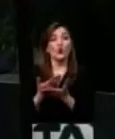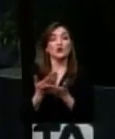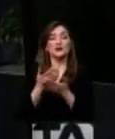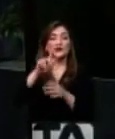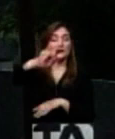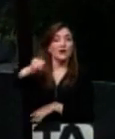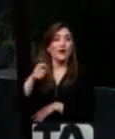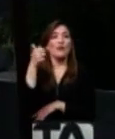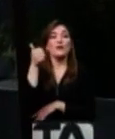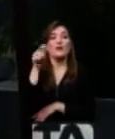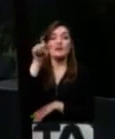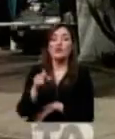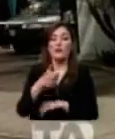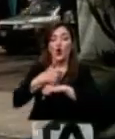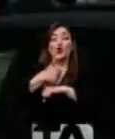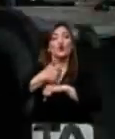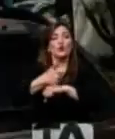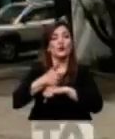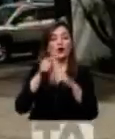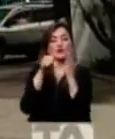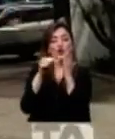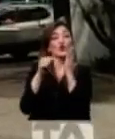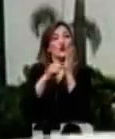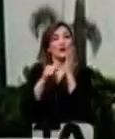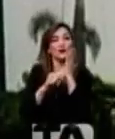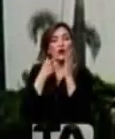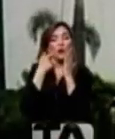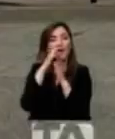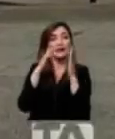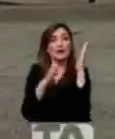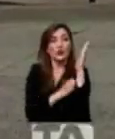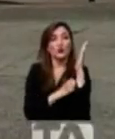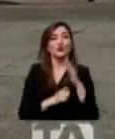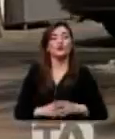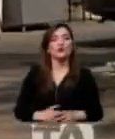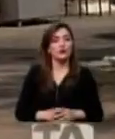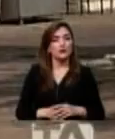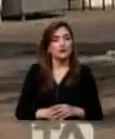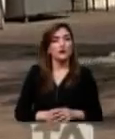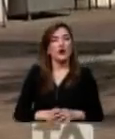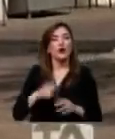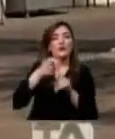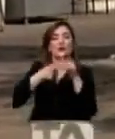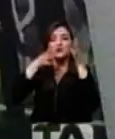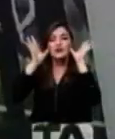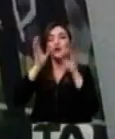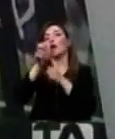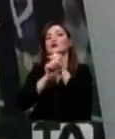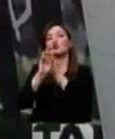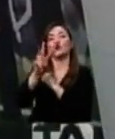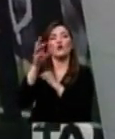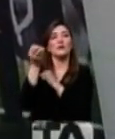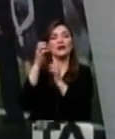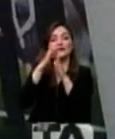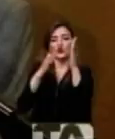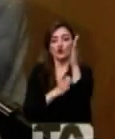tc-televisión debía contar con la autorización de los accionistas según el estatuto entonces en diciembre del 2015 se